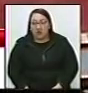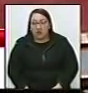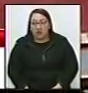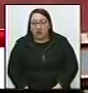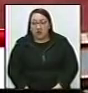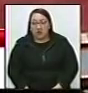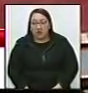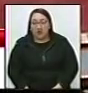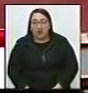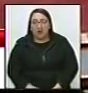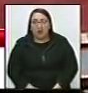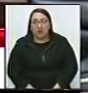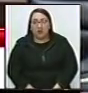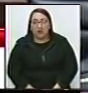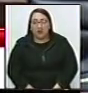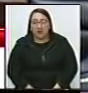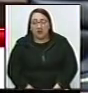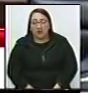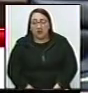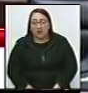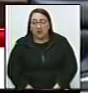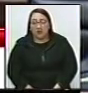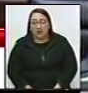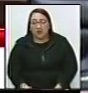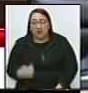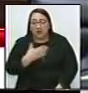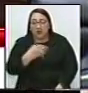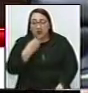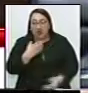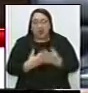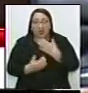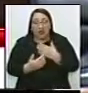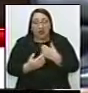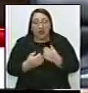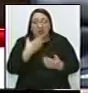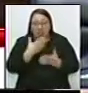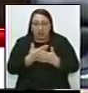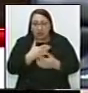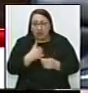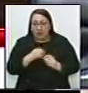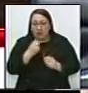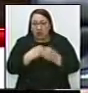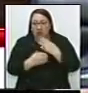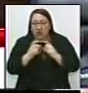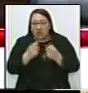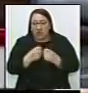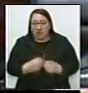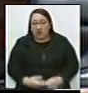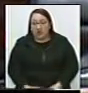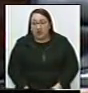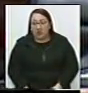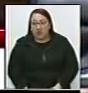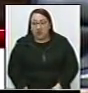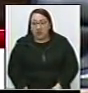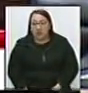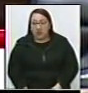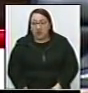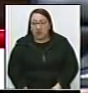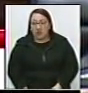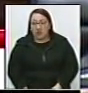Muchas gracias, presidente. Buenos días y buenos días a los colegas congresistas. Acabamos de